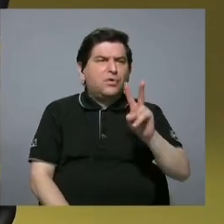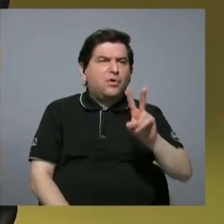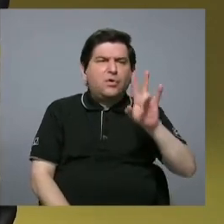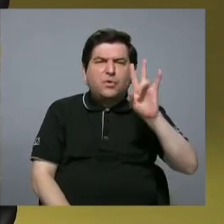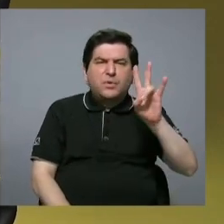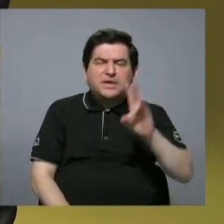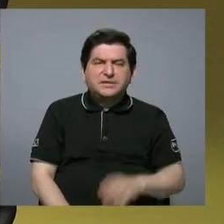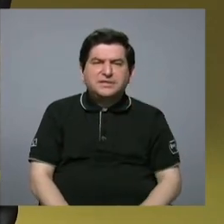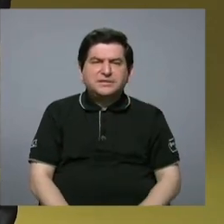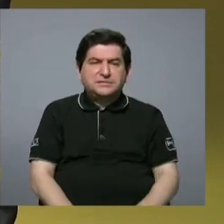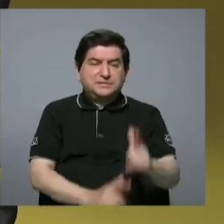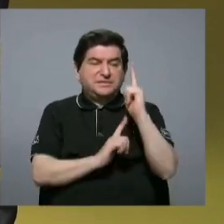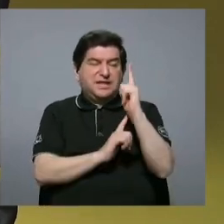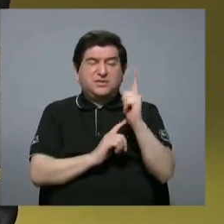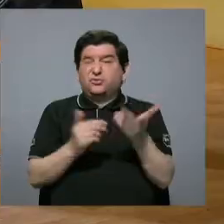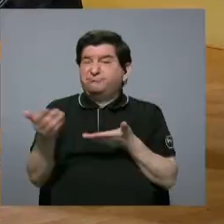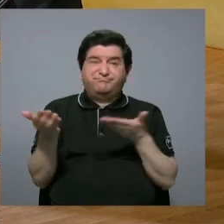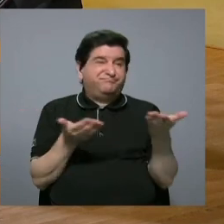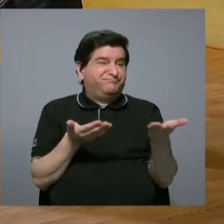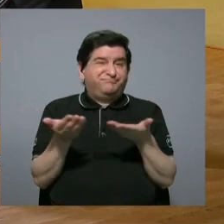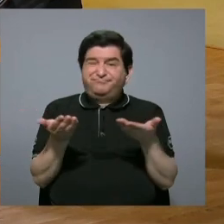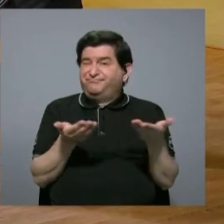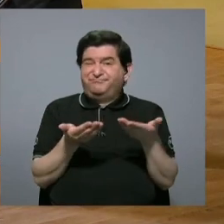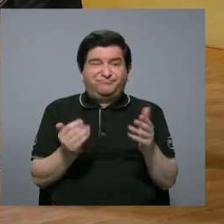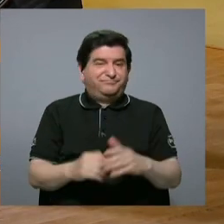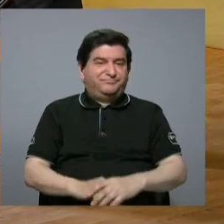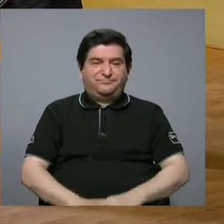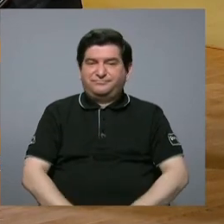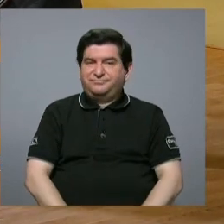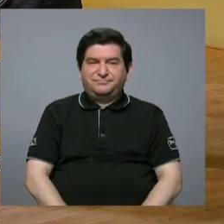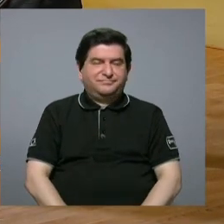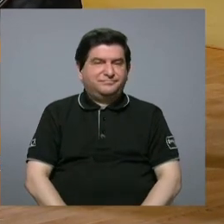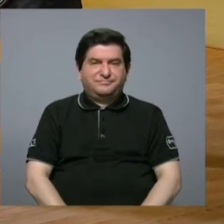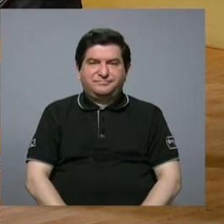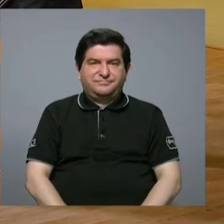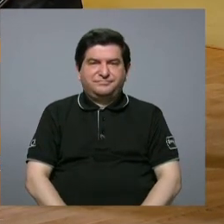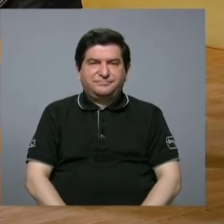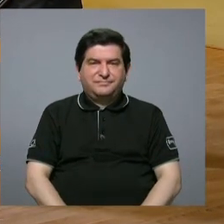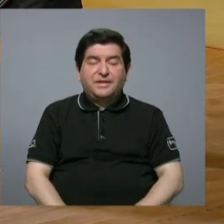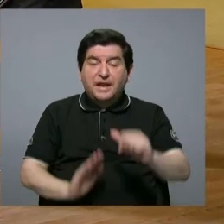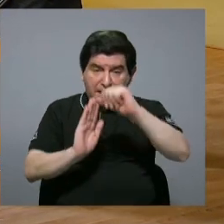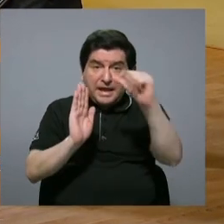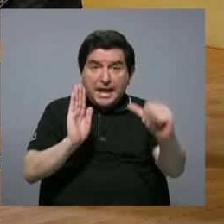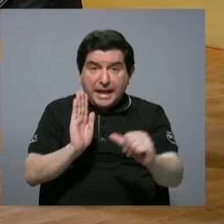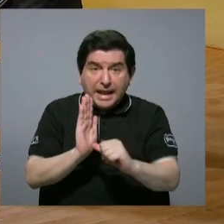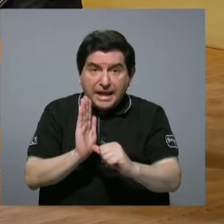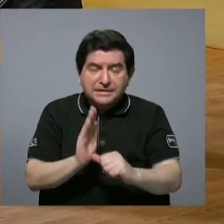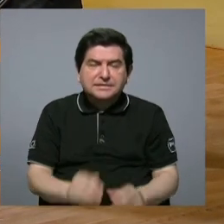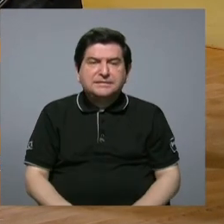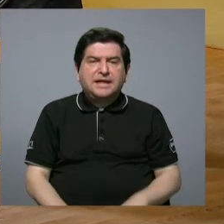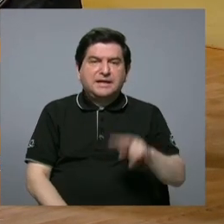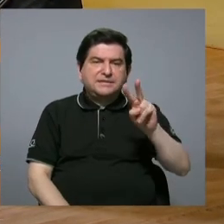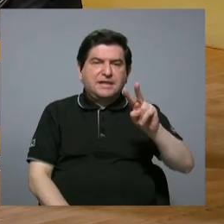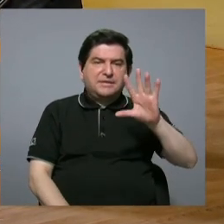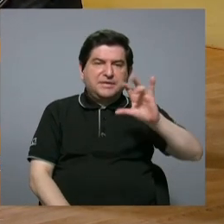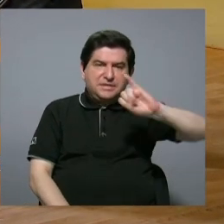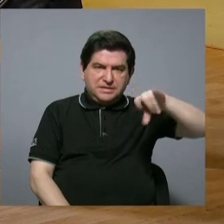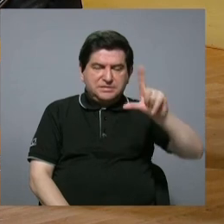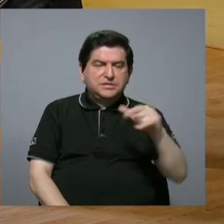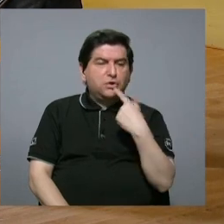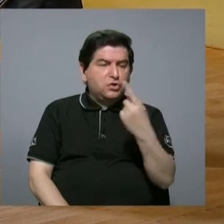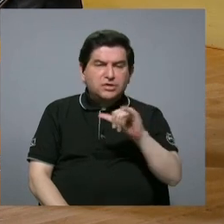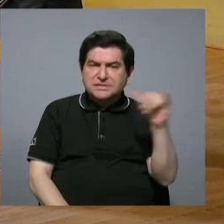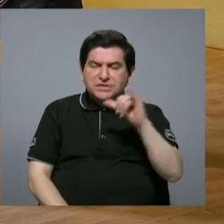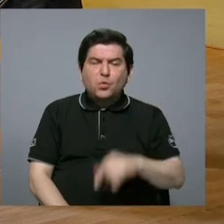27 fusiles inservibles. Y, por cierto, en el acta del 25 de julio se dice lo mismo,